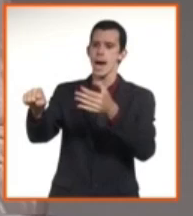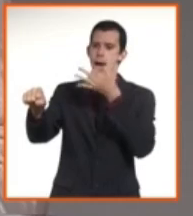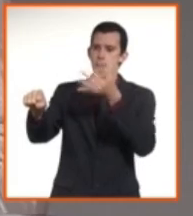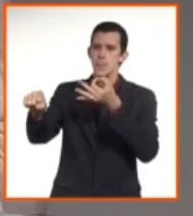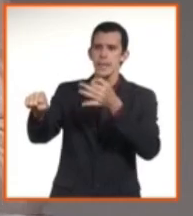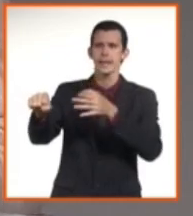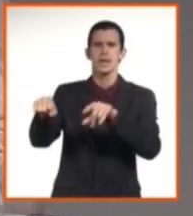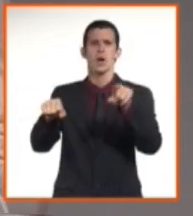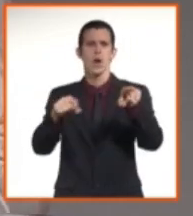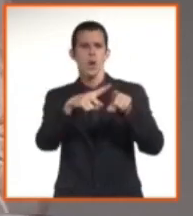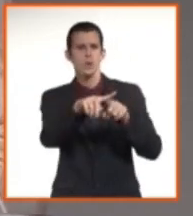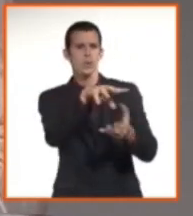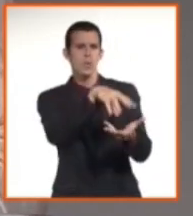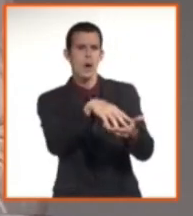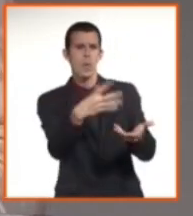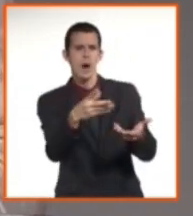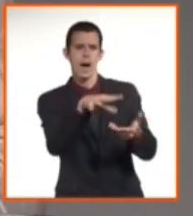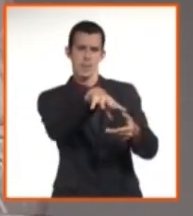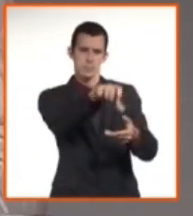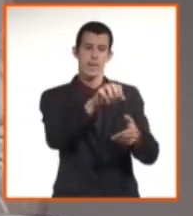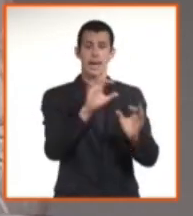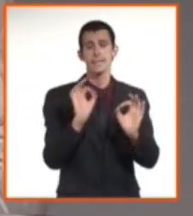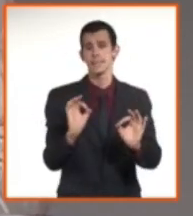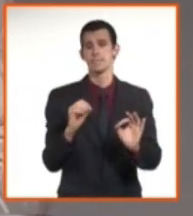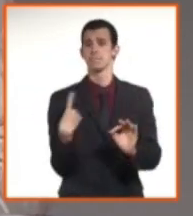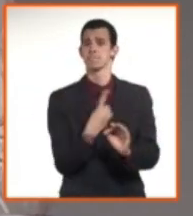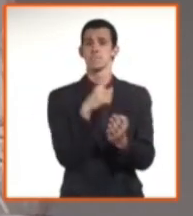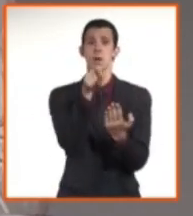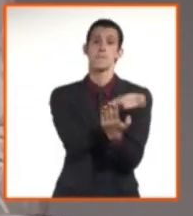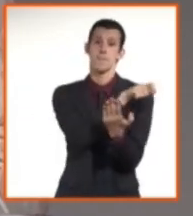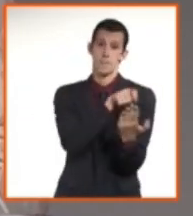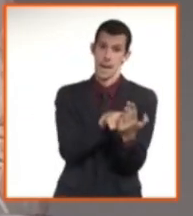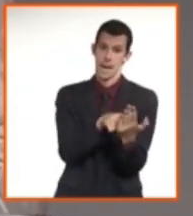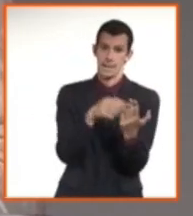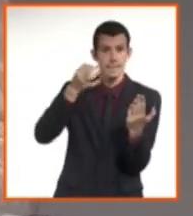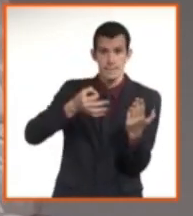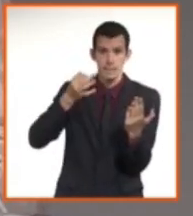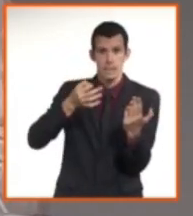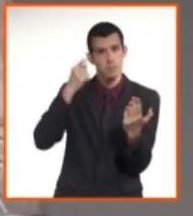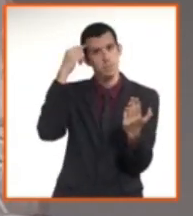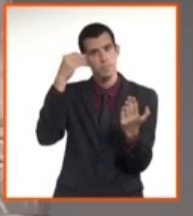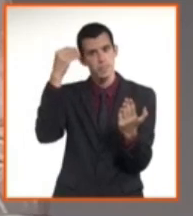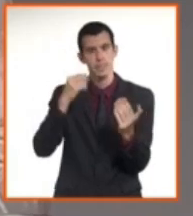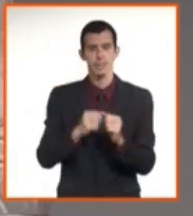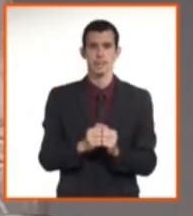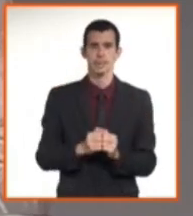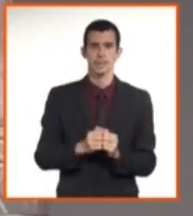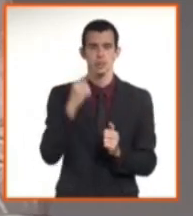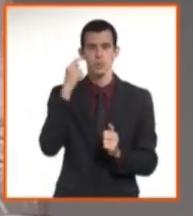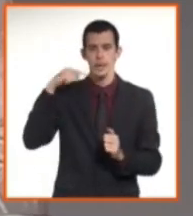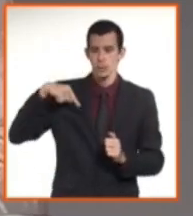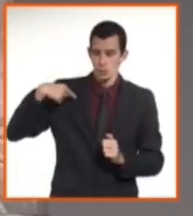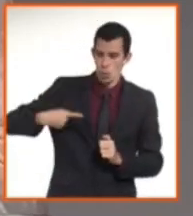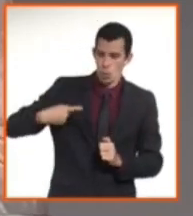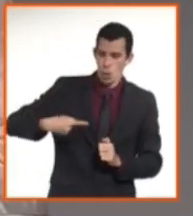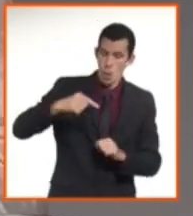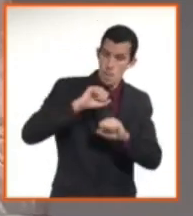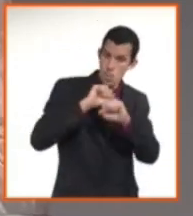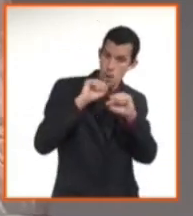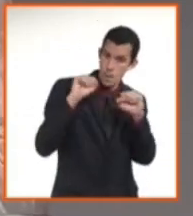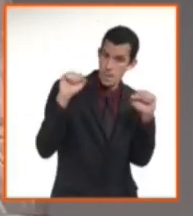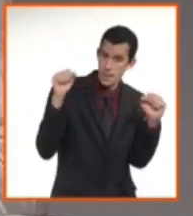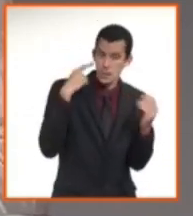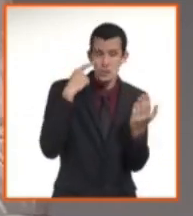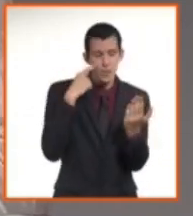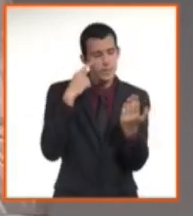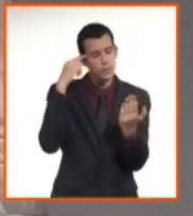plan de un programa de comunicación de por la mañana. Se da a tiempo real la posibilidad de reales que tiene el